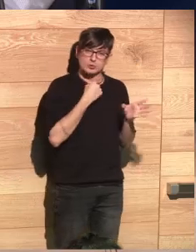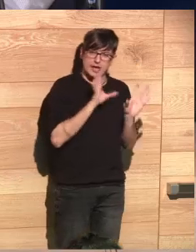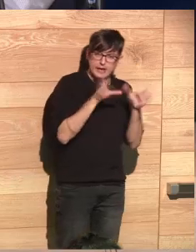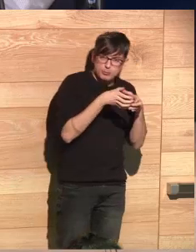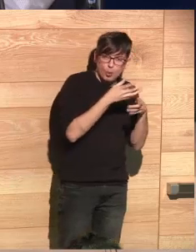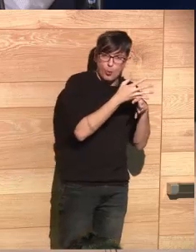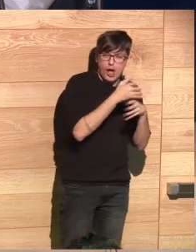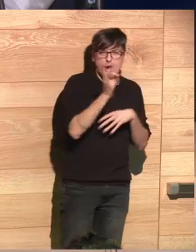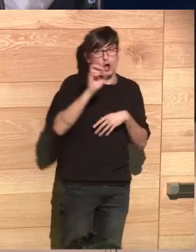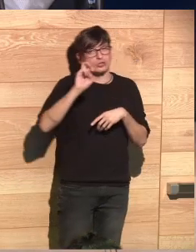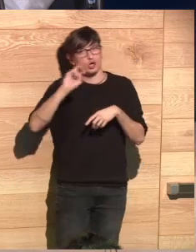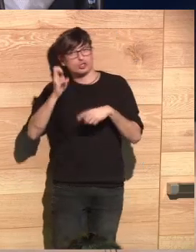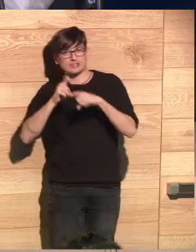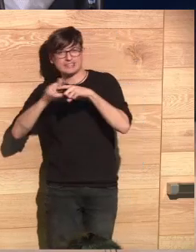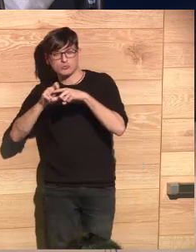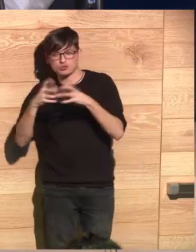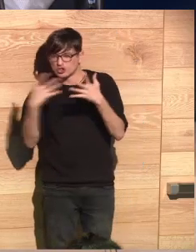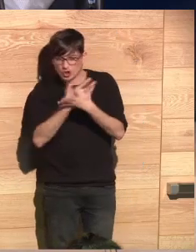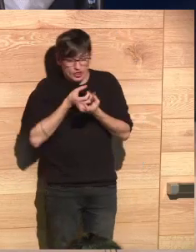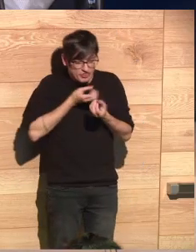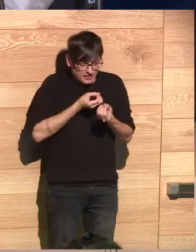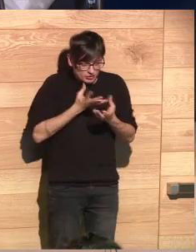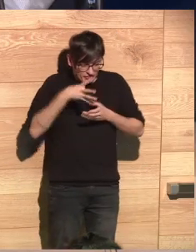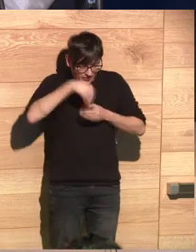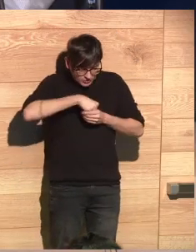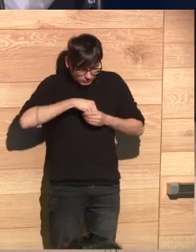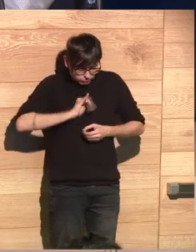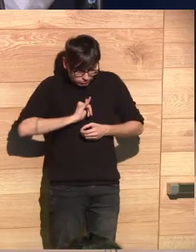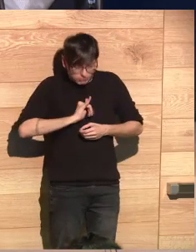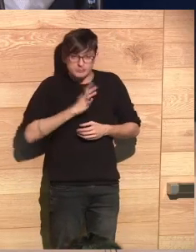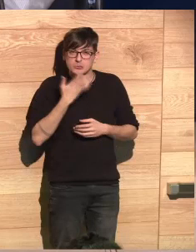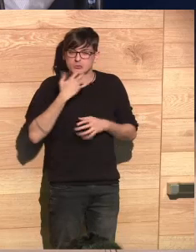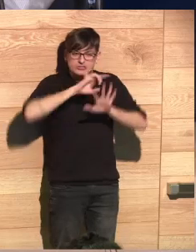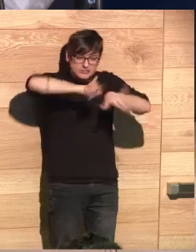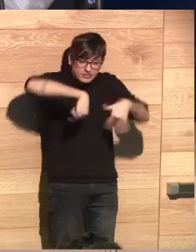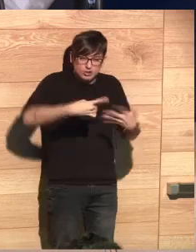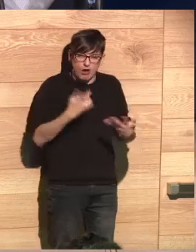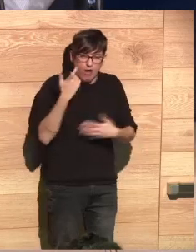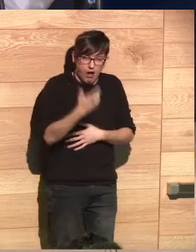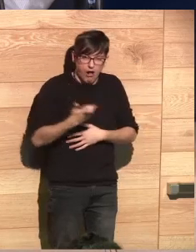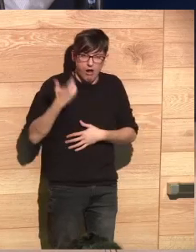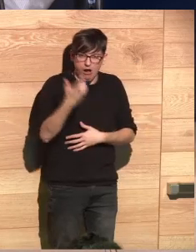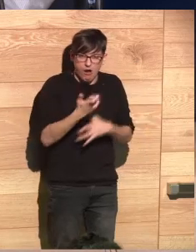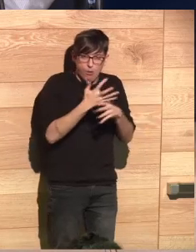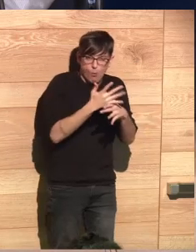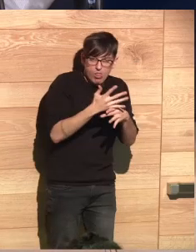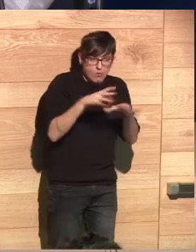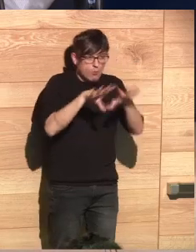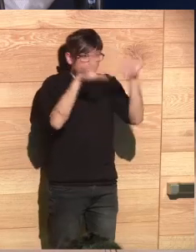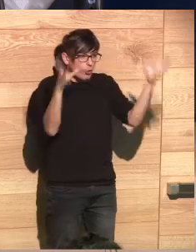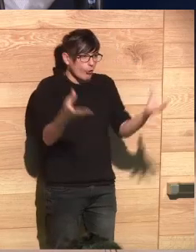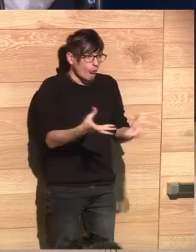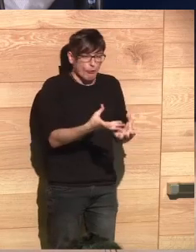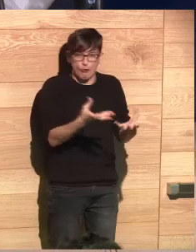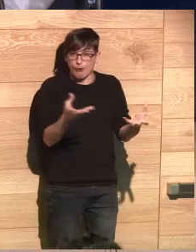¿no? Todos esos datos que sí que son intrínsecos de tú pasando a lo mejor 6 horas diarias, que no es una exageración, en un